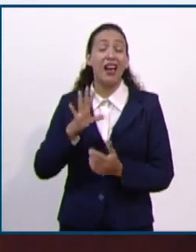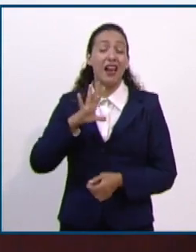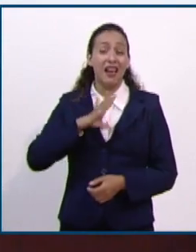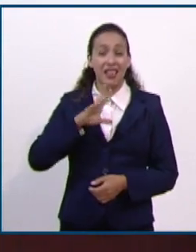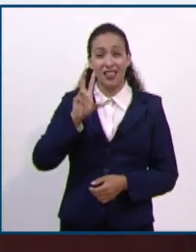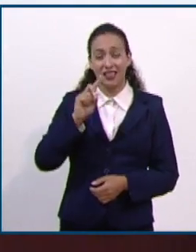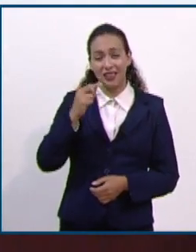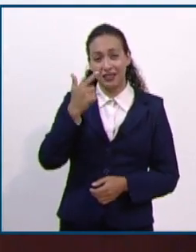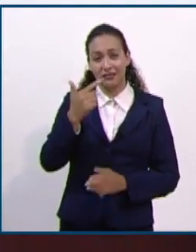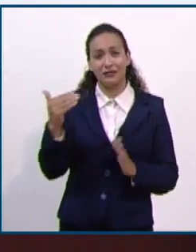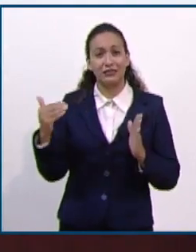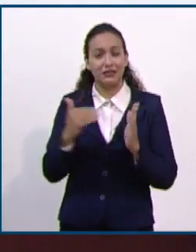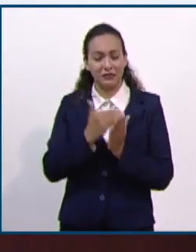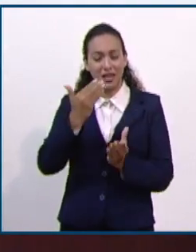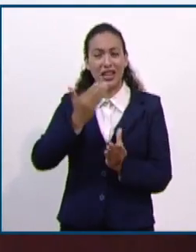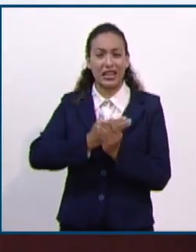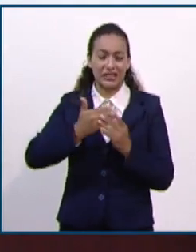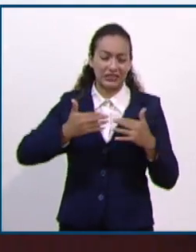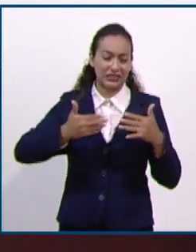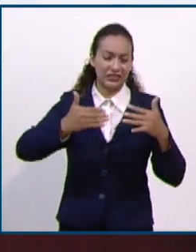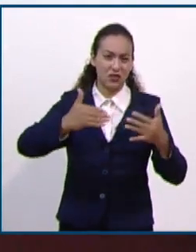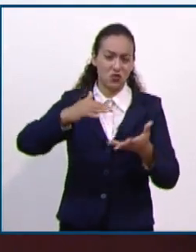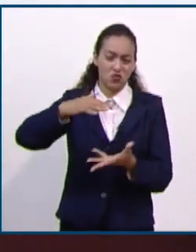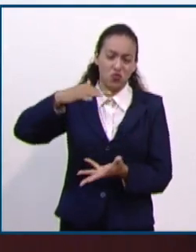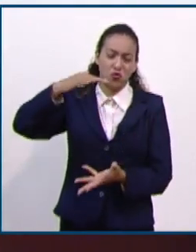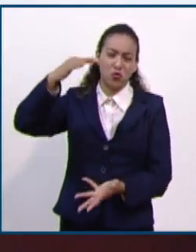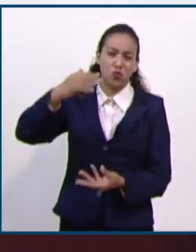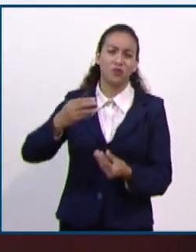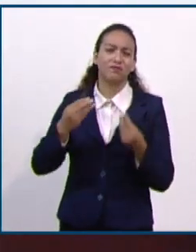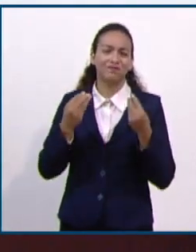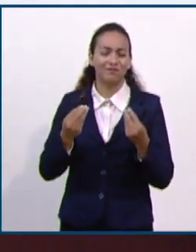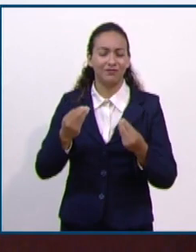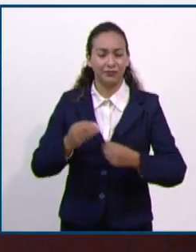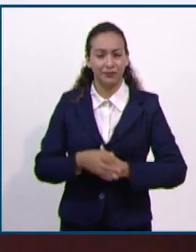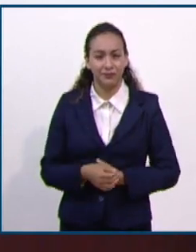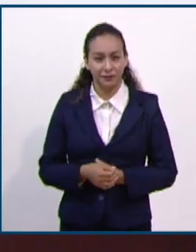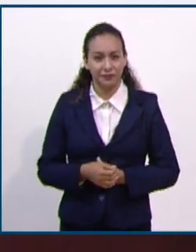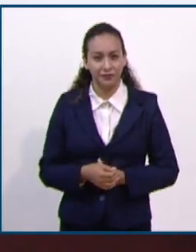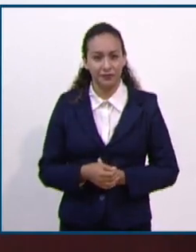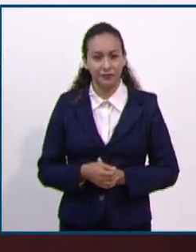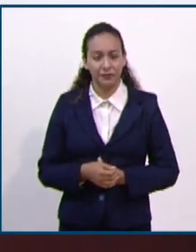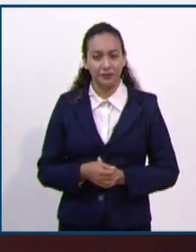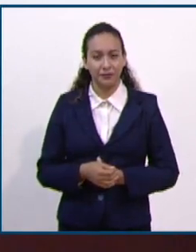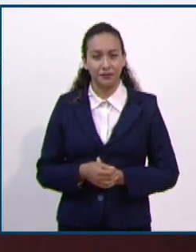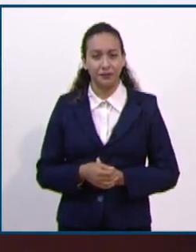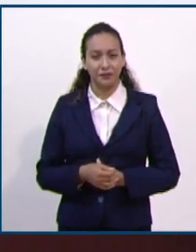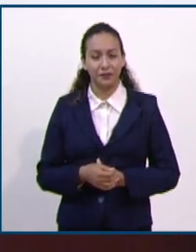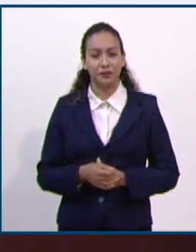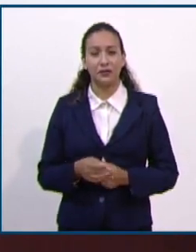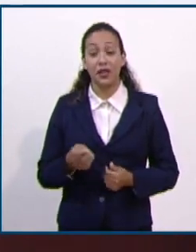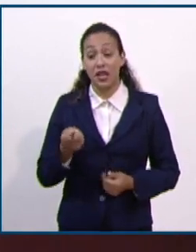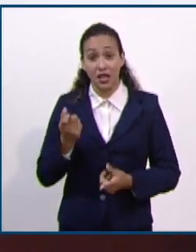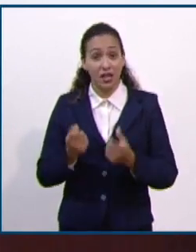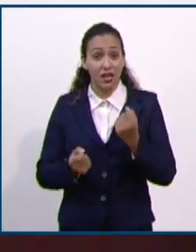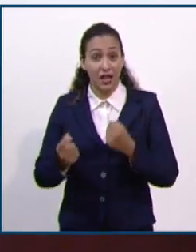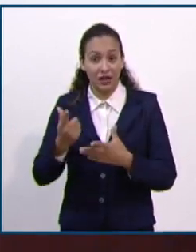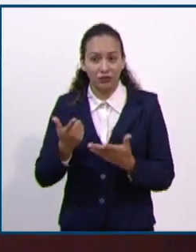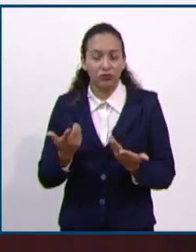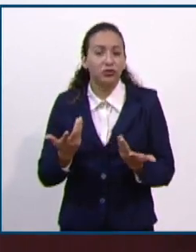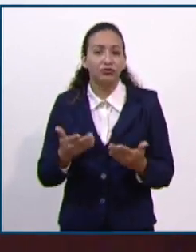37,000 expedientes laborales, muchos diríamos procesalmente